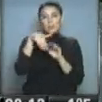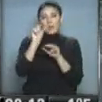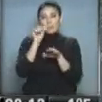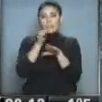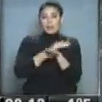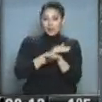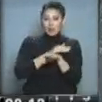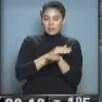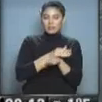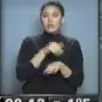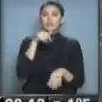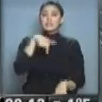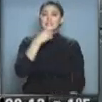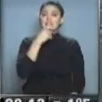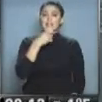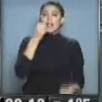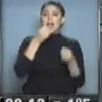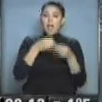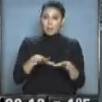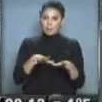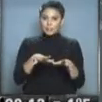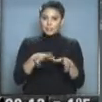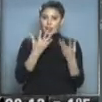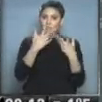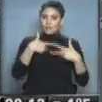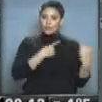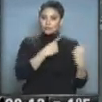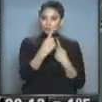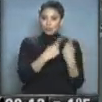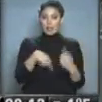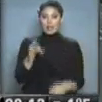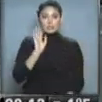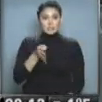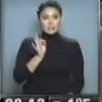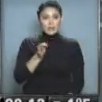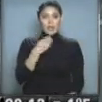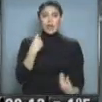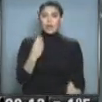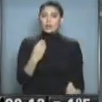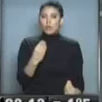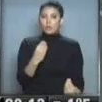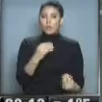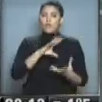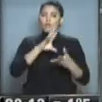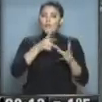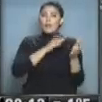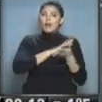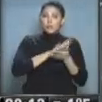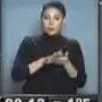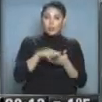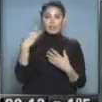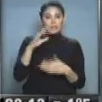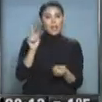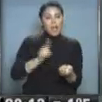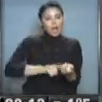14 y 15 y 10 cuando ya comience a funcionar son las que van a saber cómo va a ser esta nueva dinámica a la cual vamos a tener que